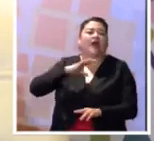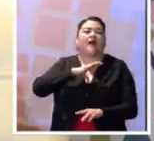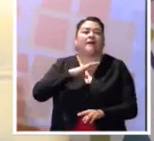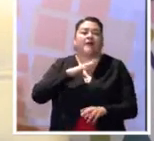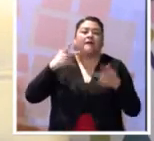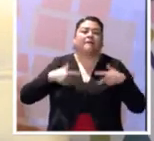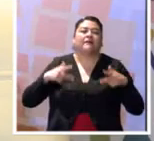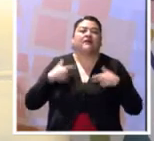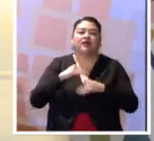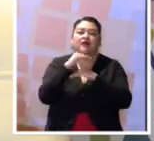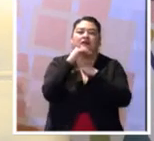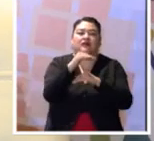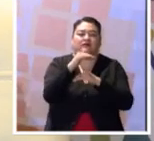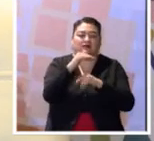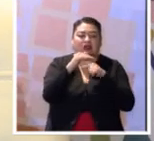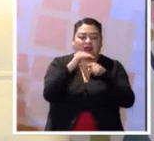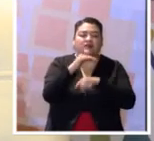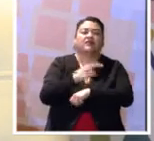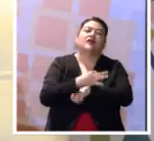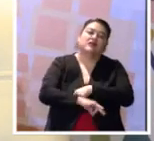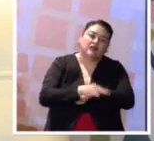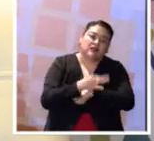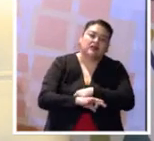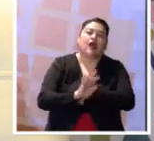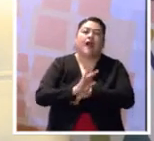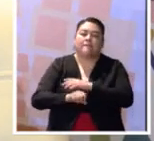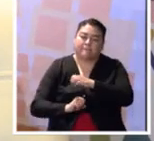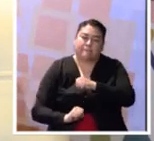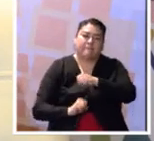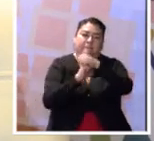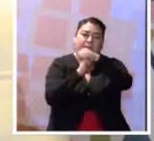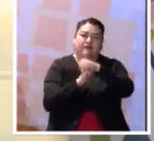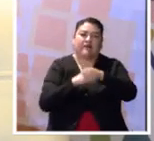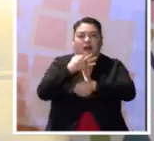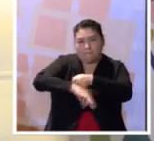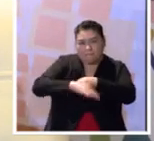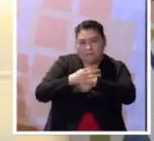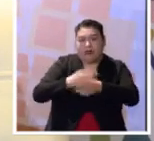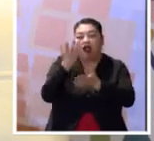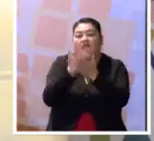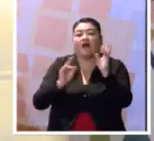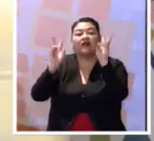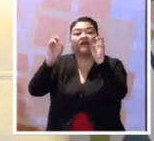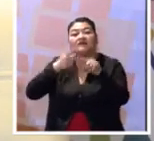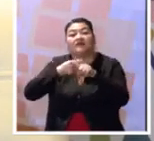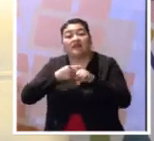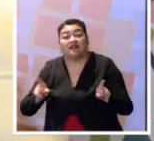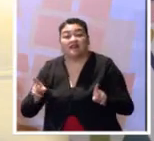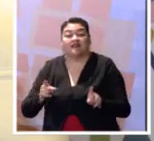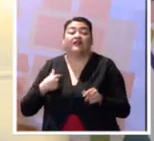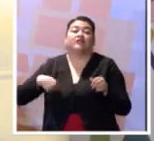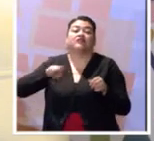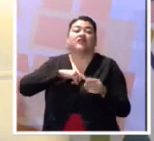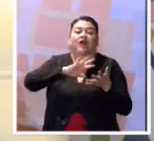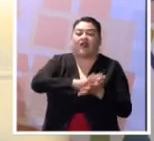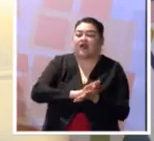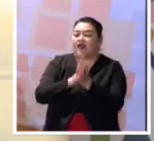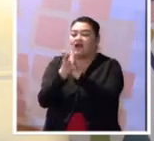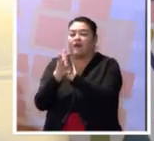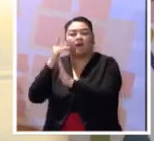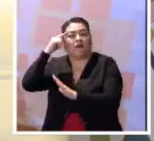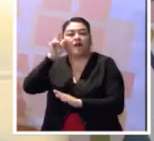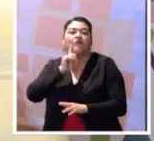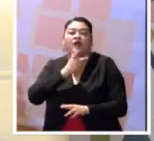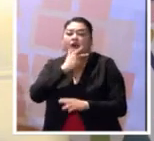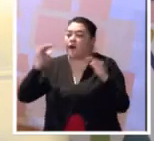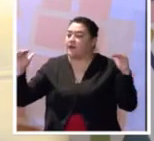cuota era una medida temporal, era una medida afirmativa, pero ahora estamos en otro paradigma, estamos en otro estándar que creo que nos está